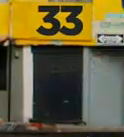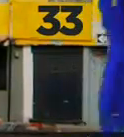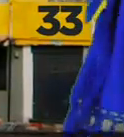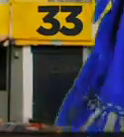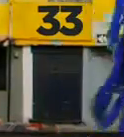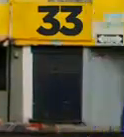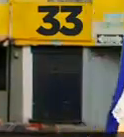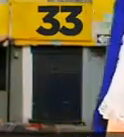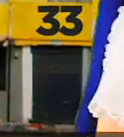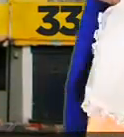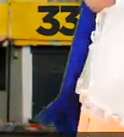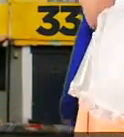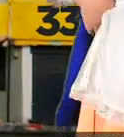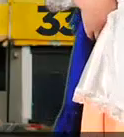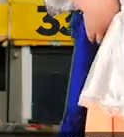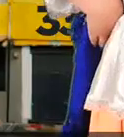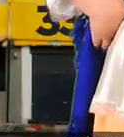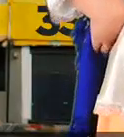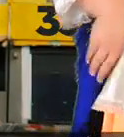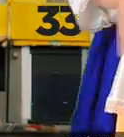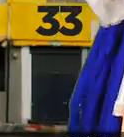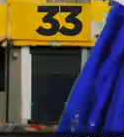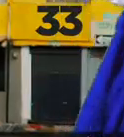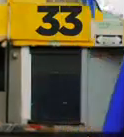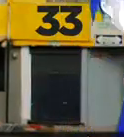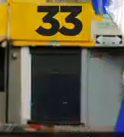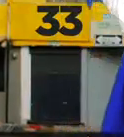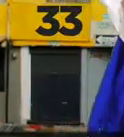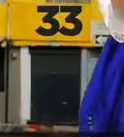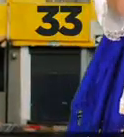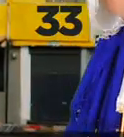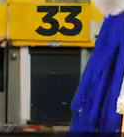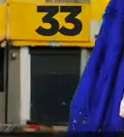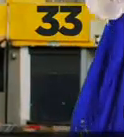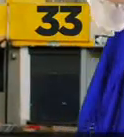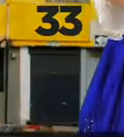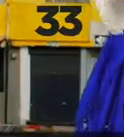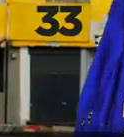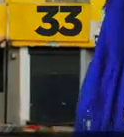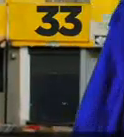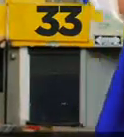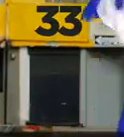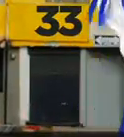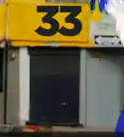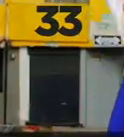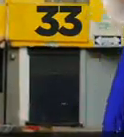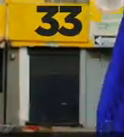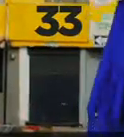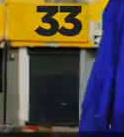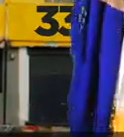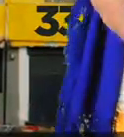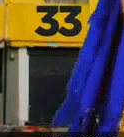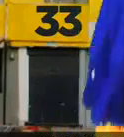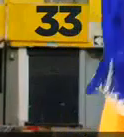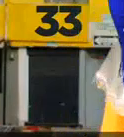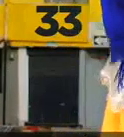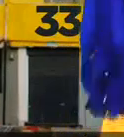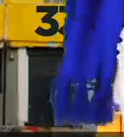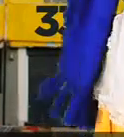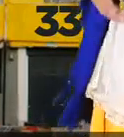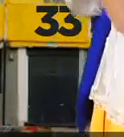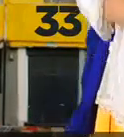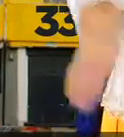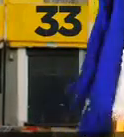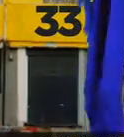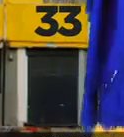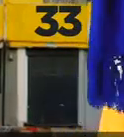eso voy a votar por el Carlitos Cruz, en el casillero 33, él sí es que va a tener mano dura con estos que vienen con pretexto de